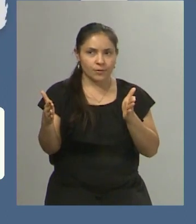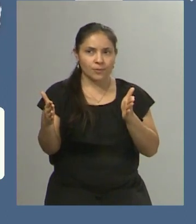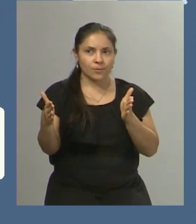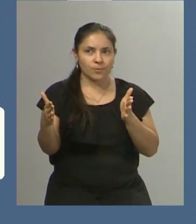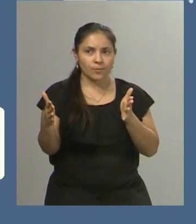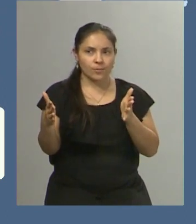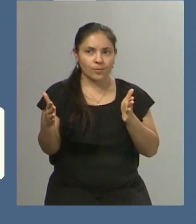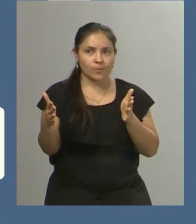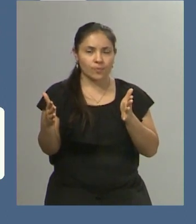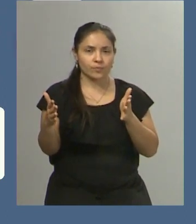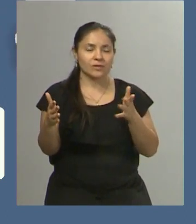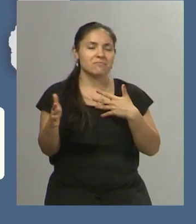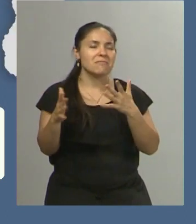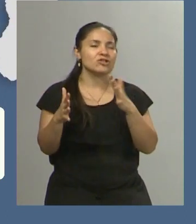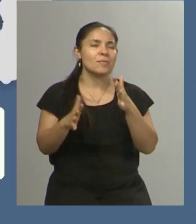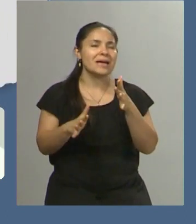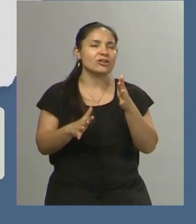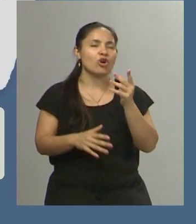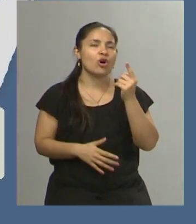precisamente al comienzo de los años